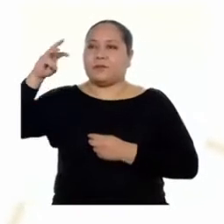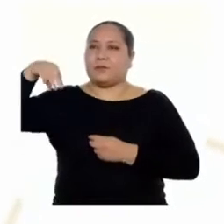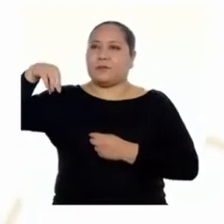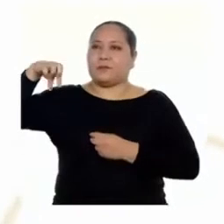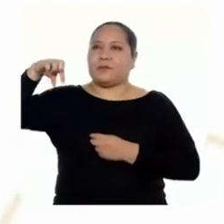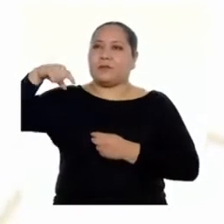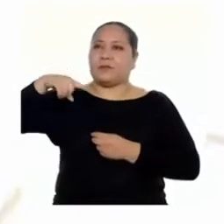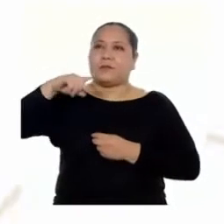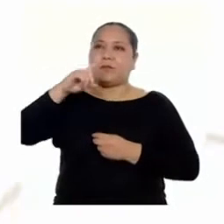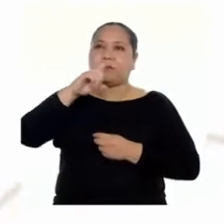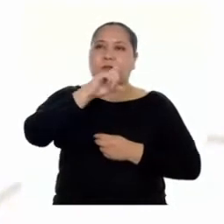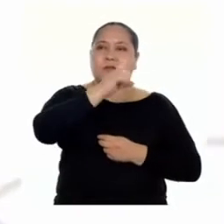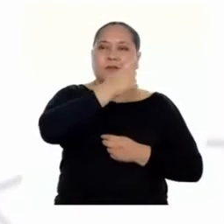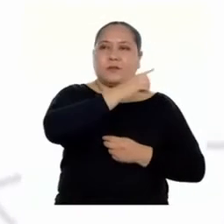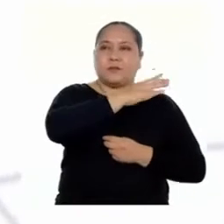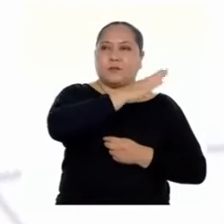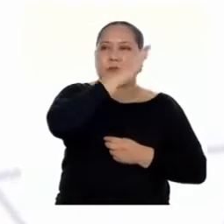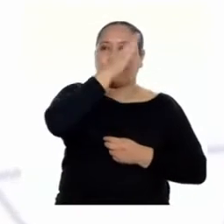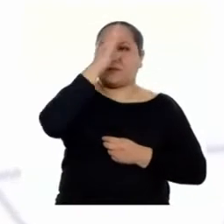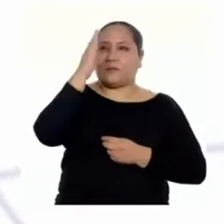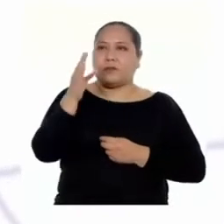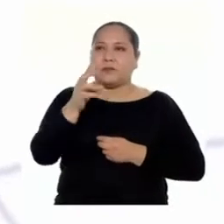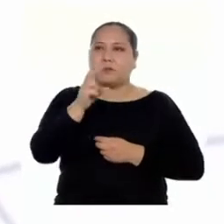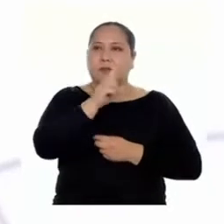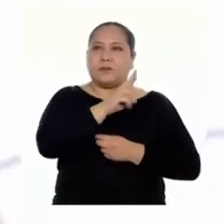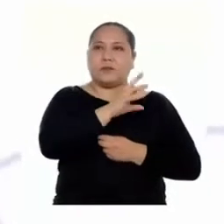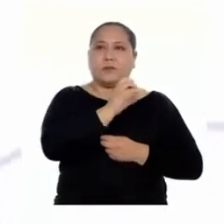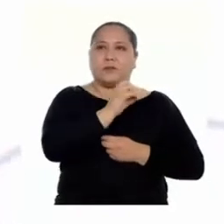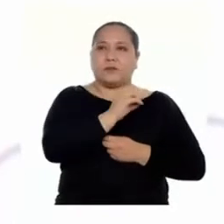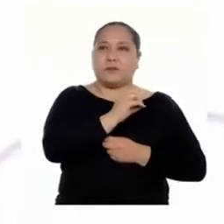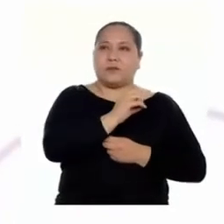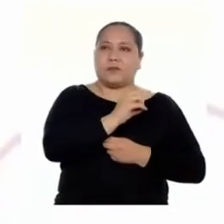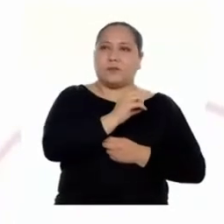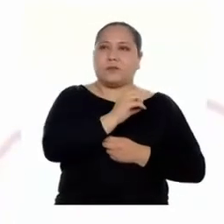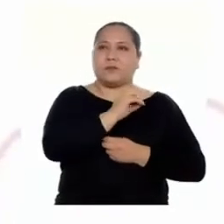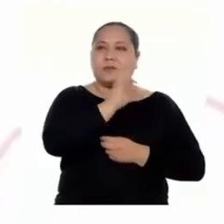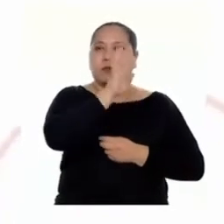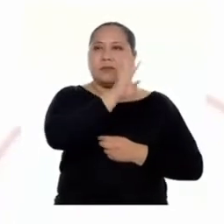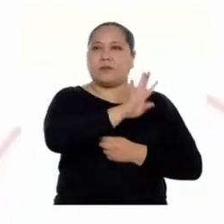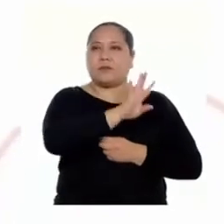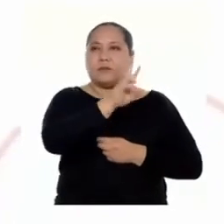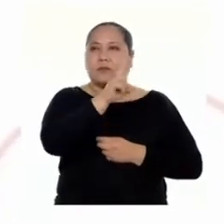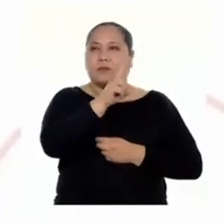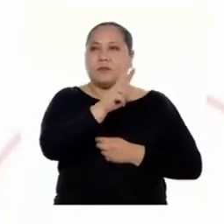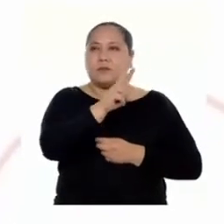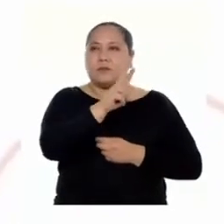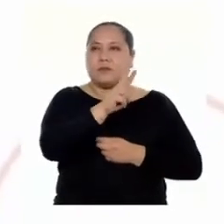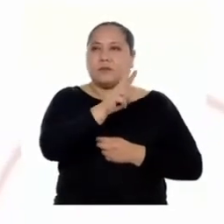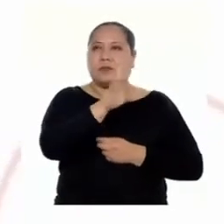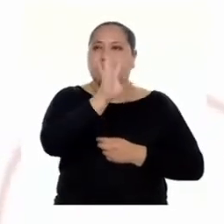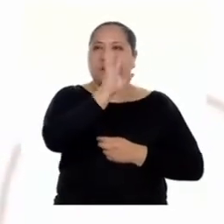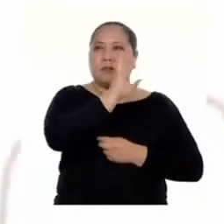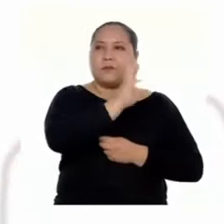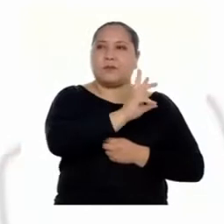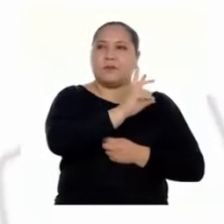mes al cuarto, en soles, 20, 42,